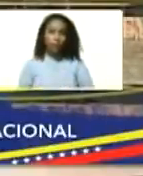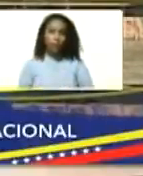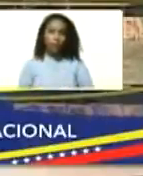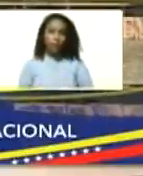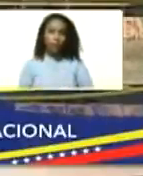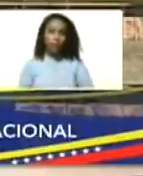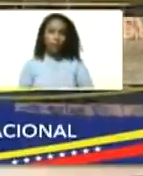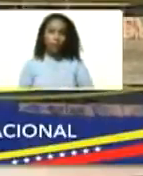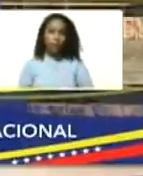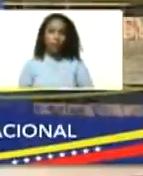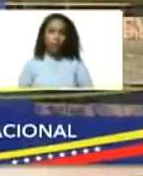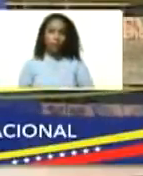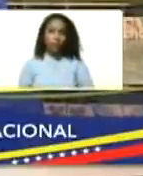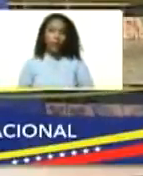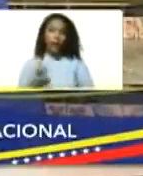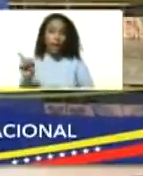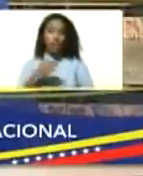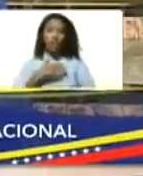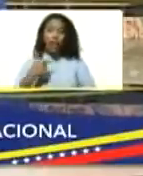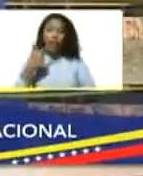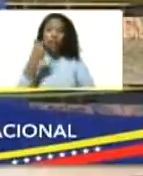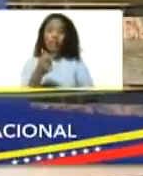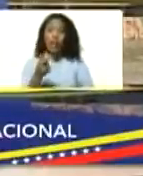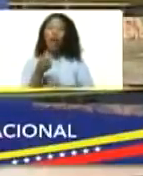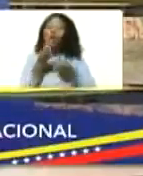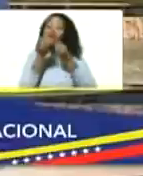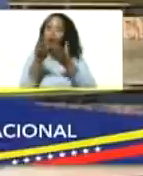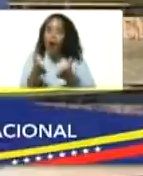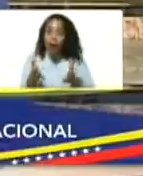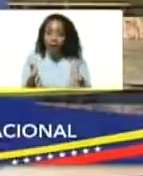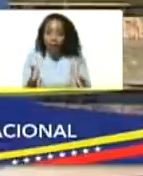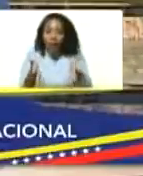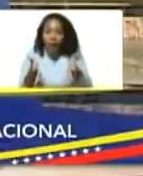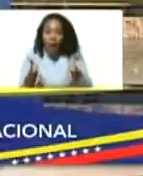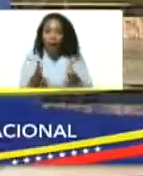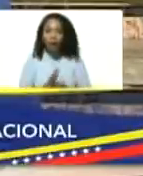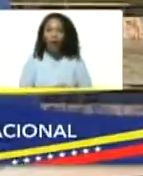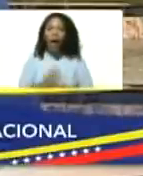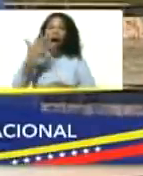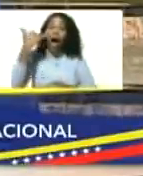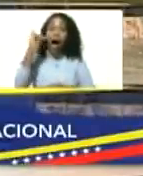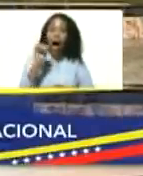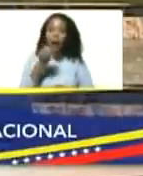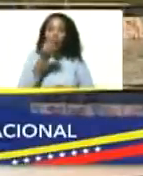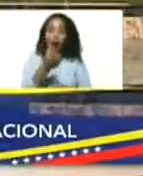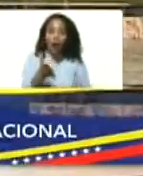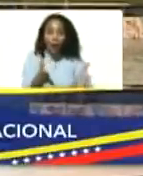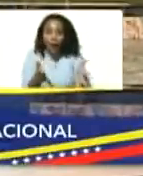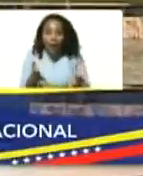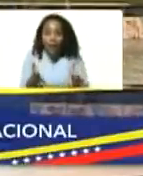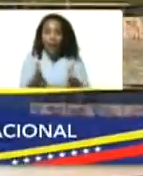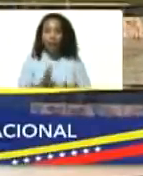indexado quiere decir que tienen su buena ganancia tiene su buena ganancia